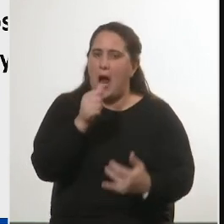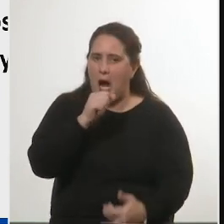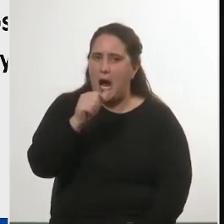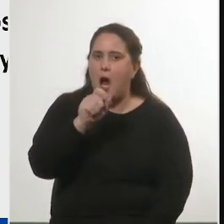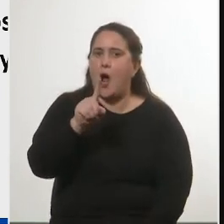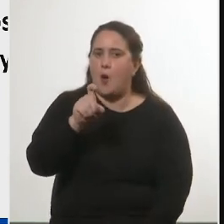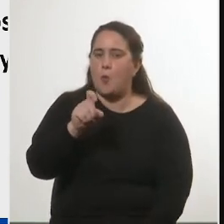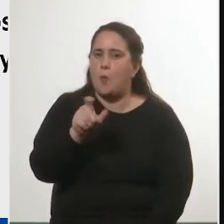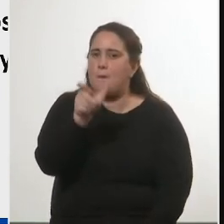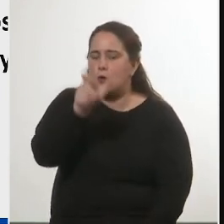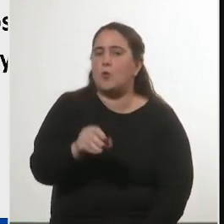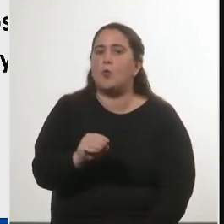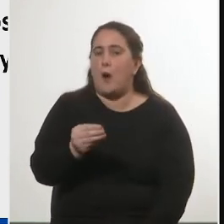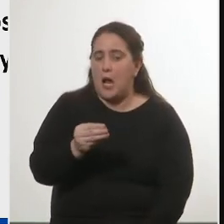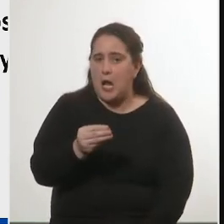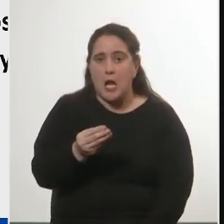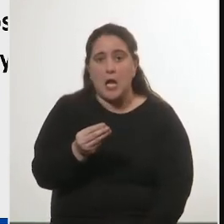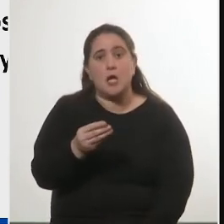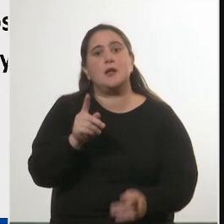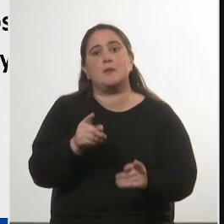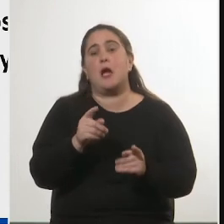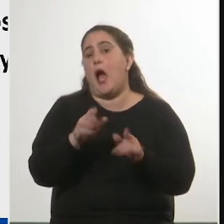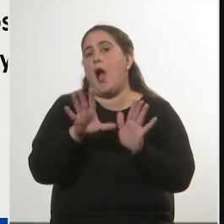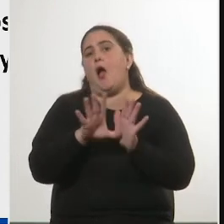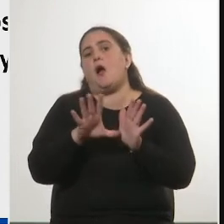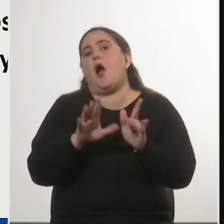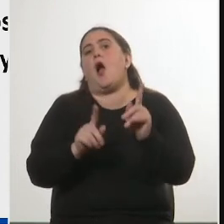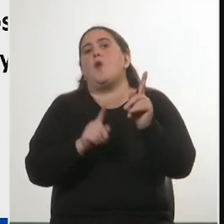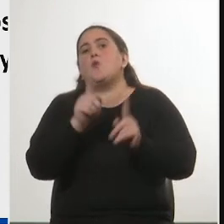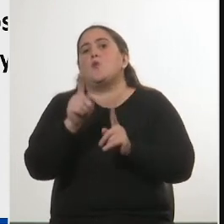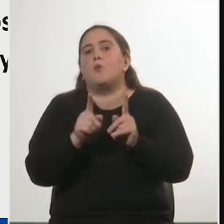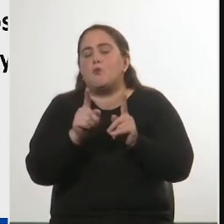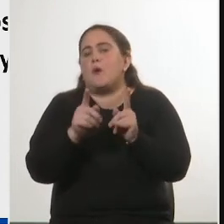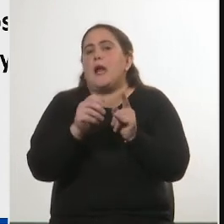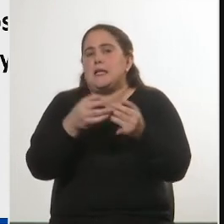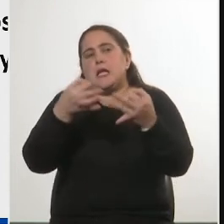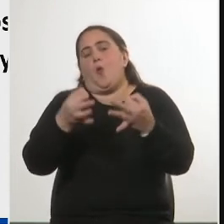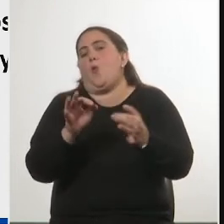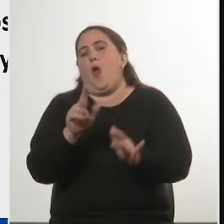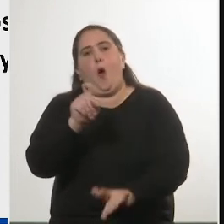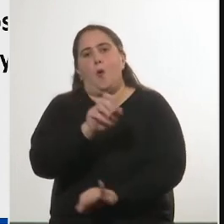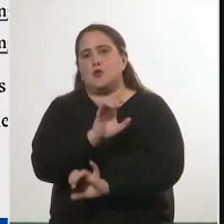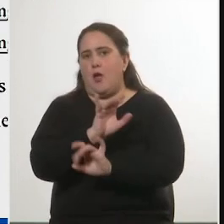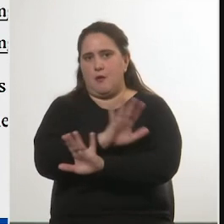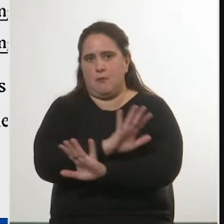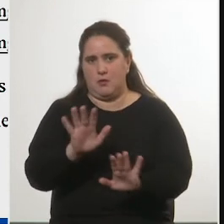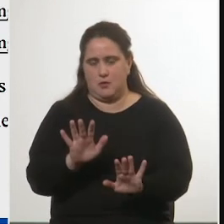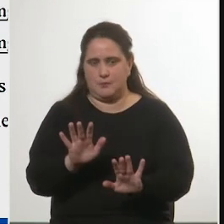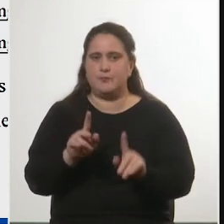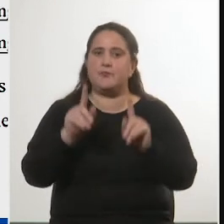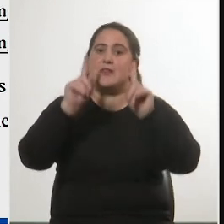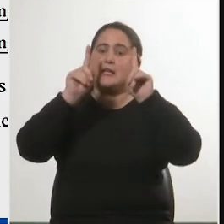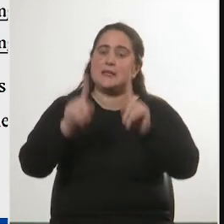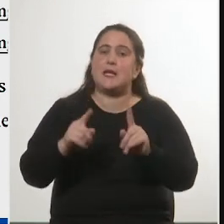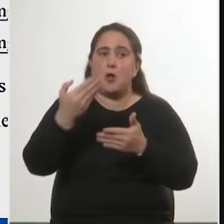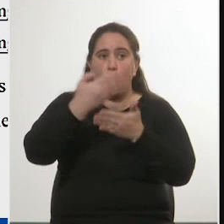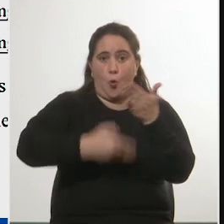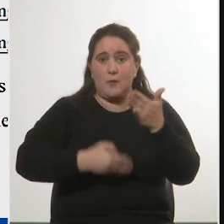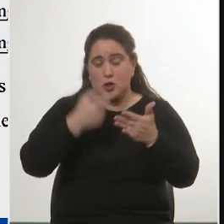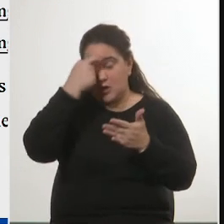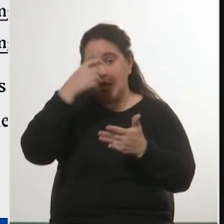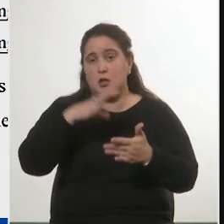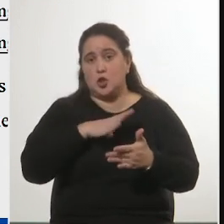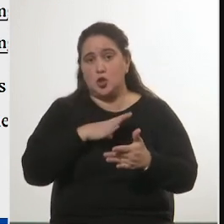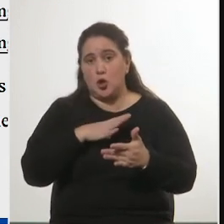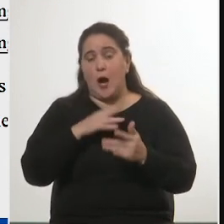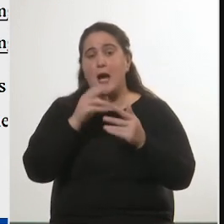consumo humano son en realidad un marco para mantener la seguridad del agua. A su vez hay un documento técnico de